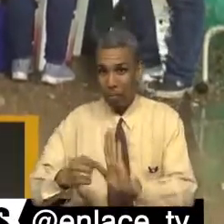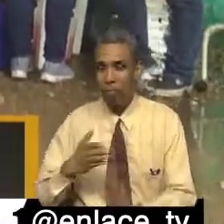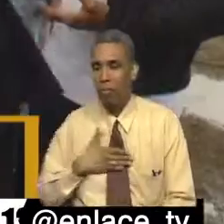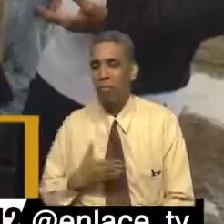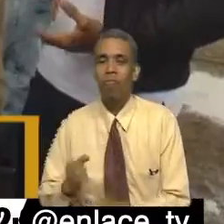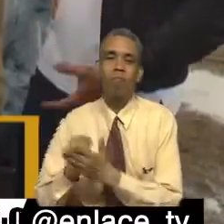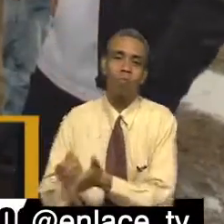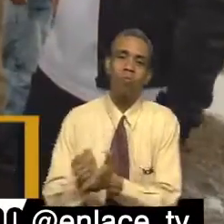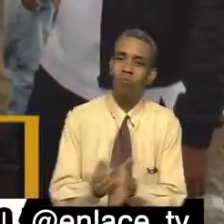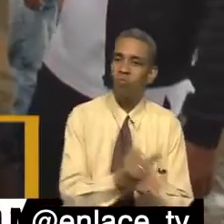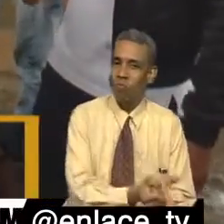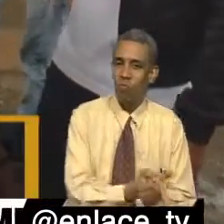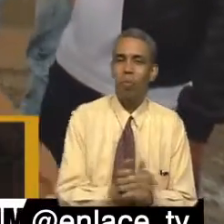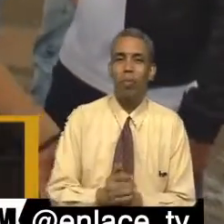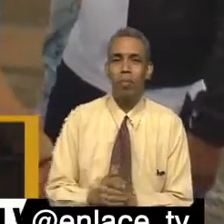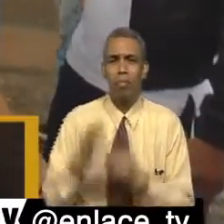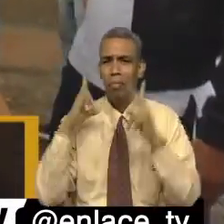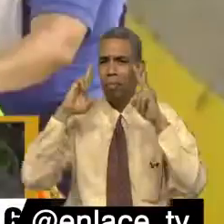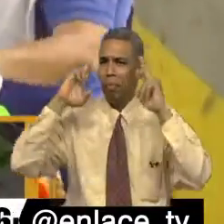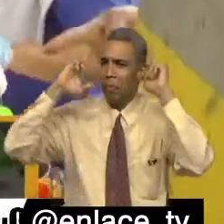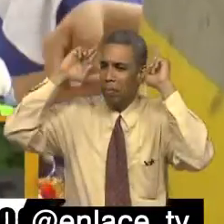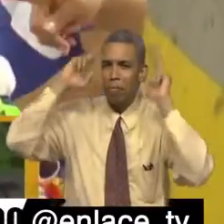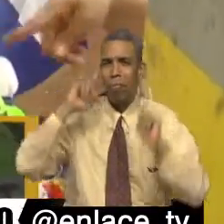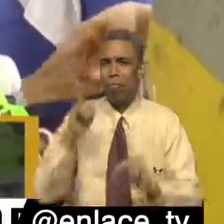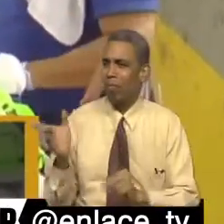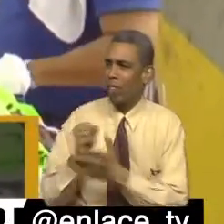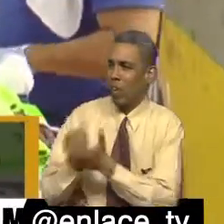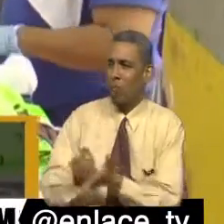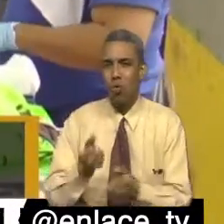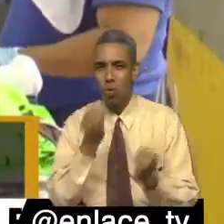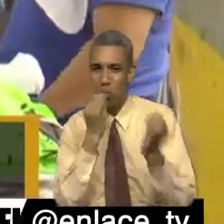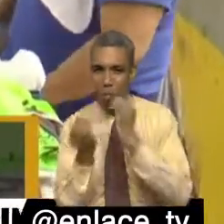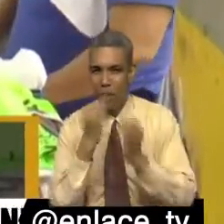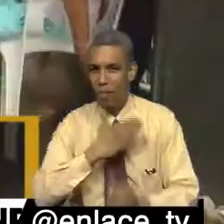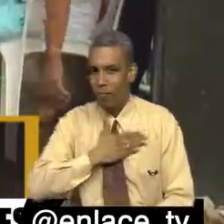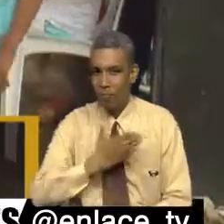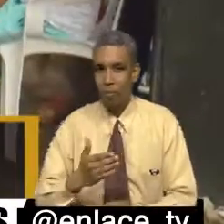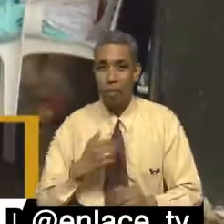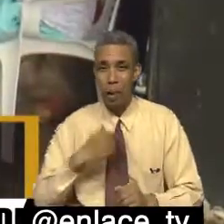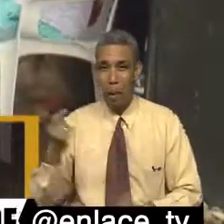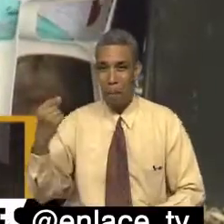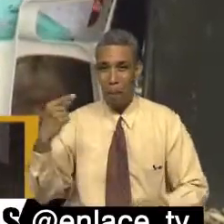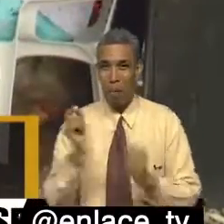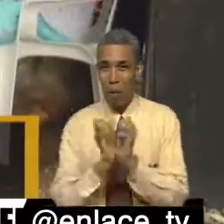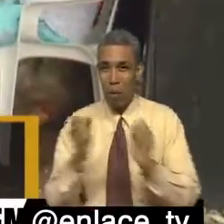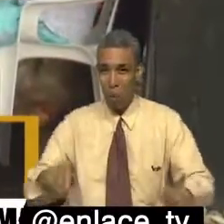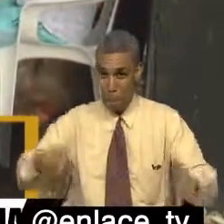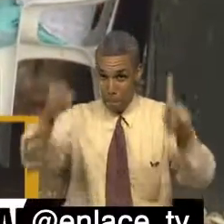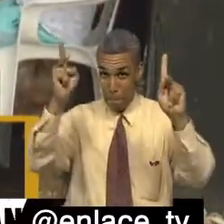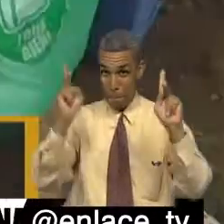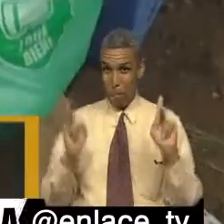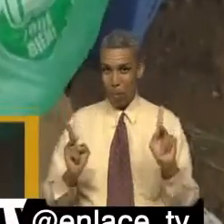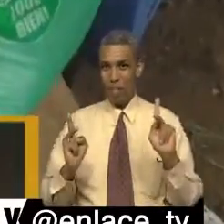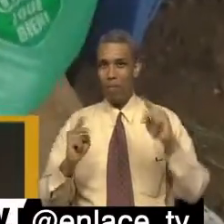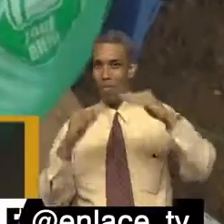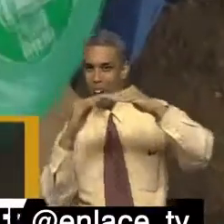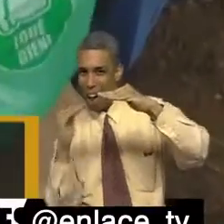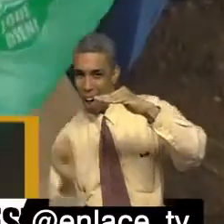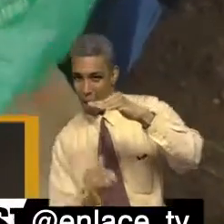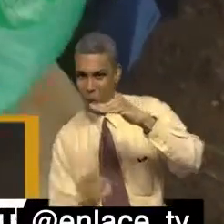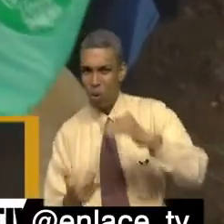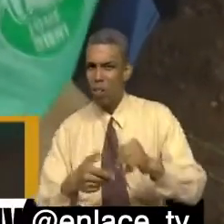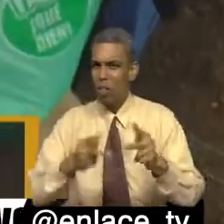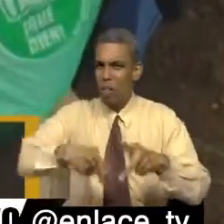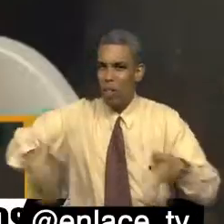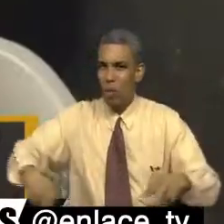los habitantes de calles asentados en el sector de la carrilera debajo del puente elevado en una jornada de asistencia adelantada por la Secretaría de